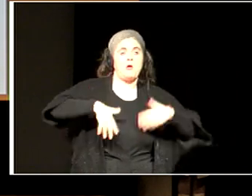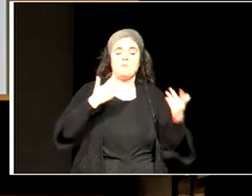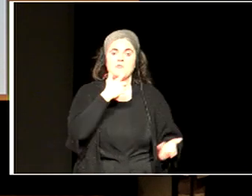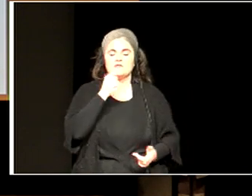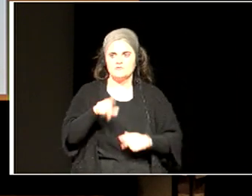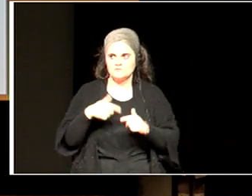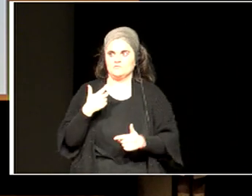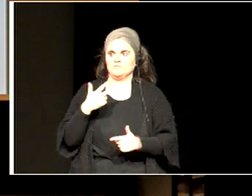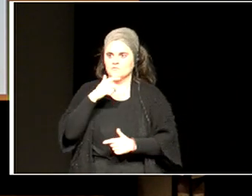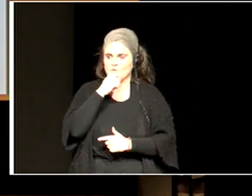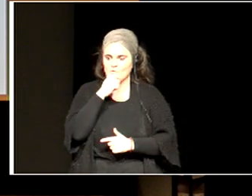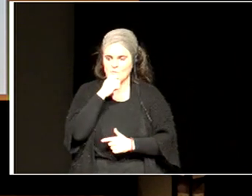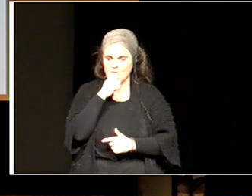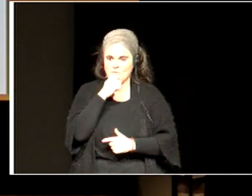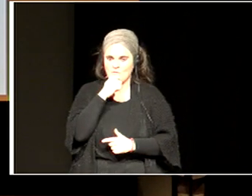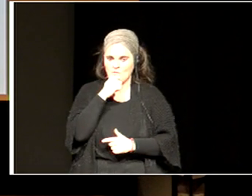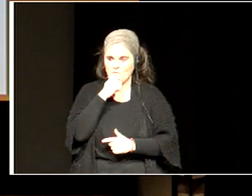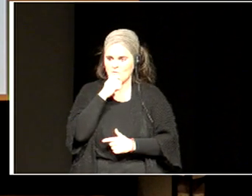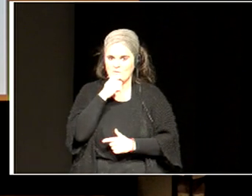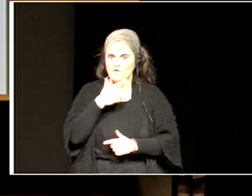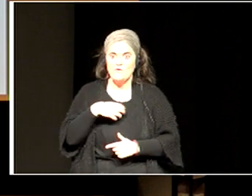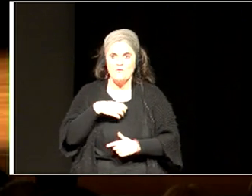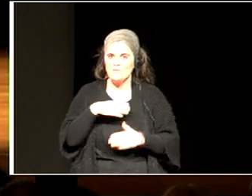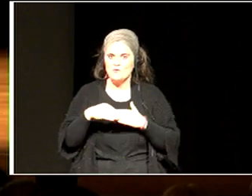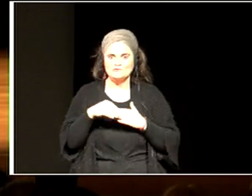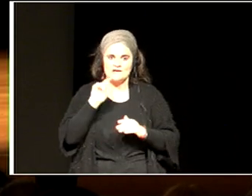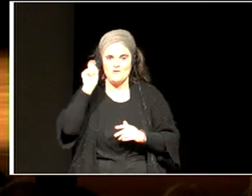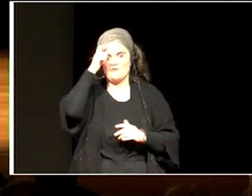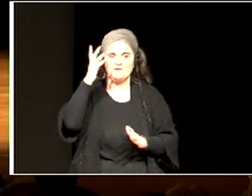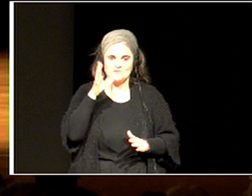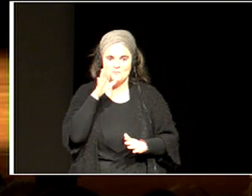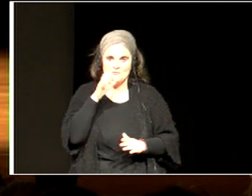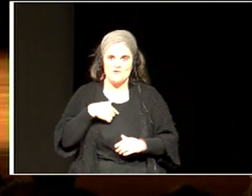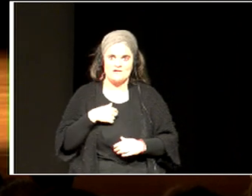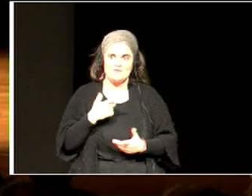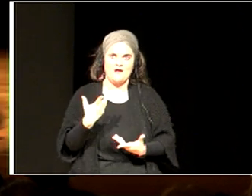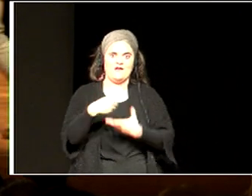ponle apellido no voy a hacer el 155